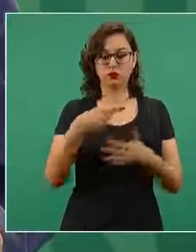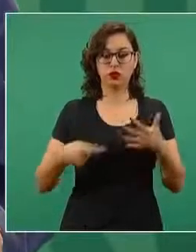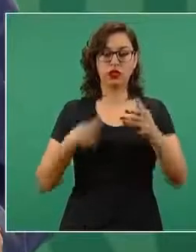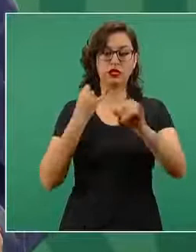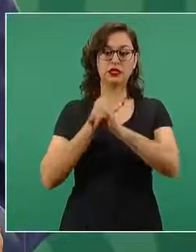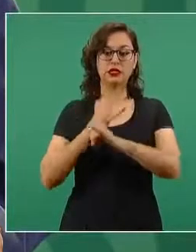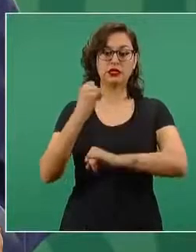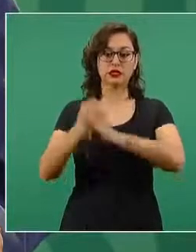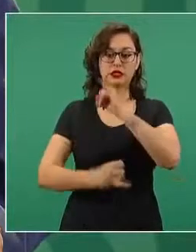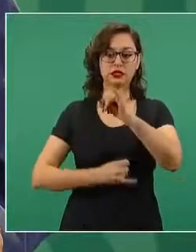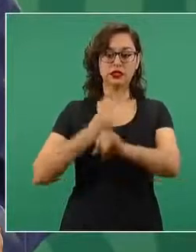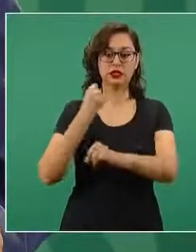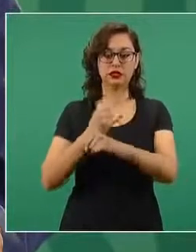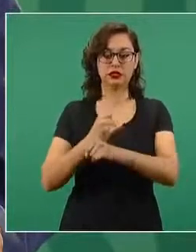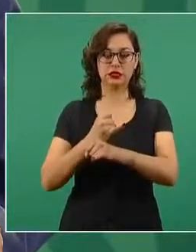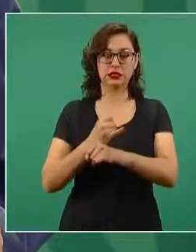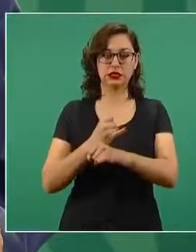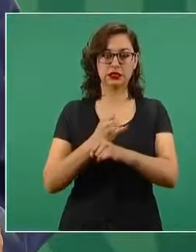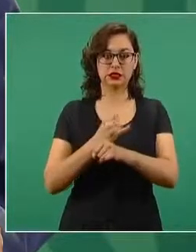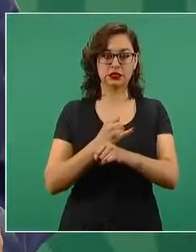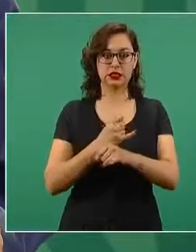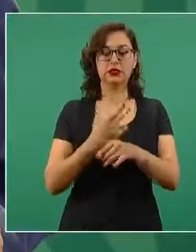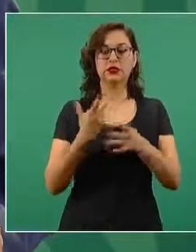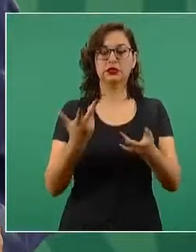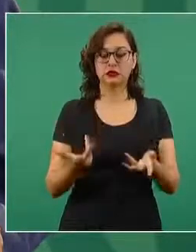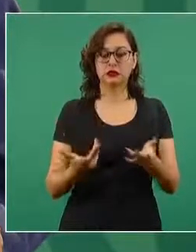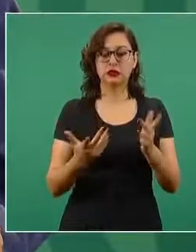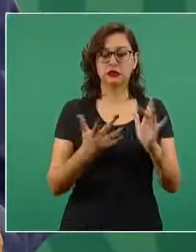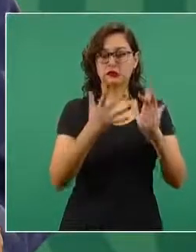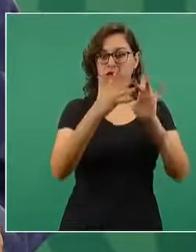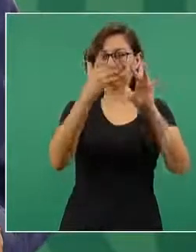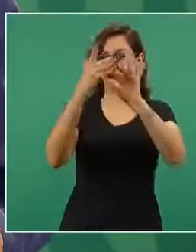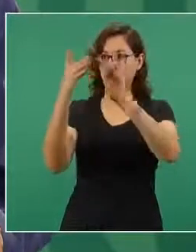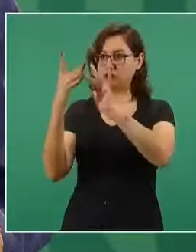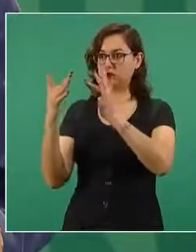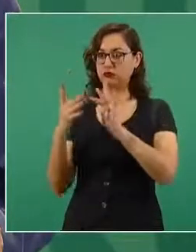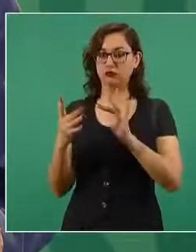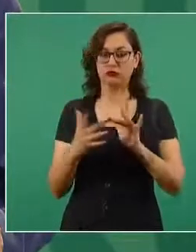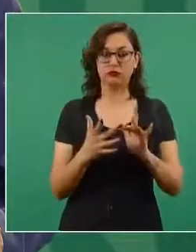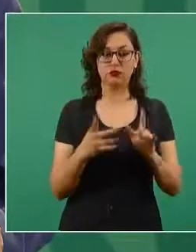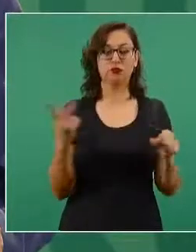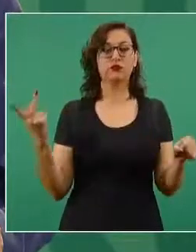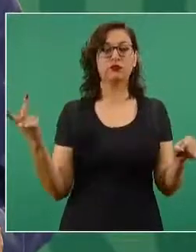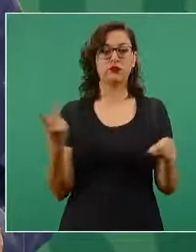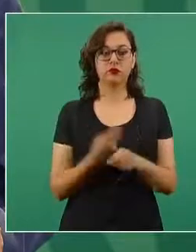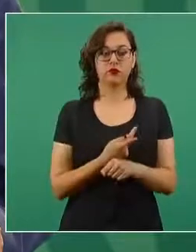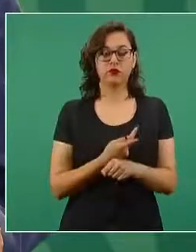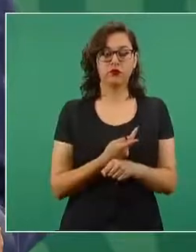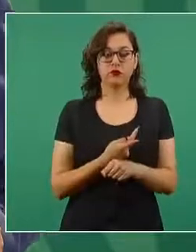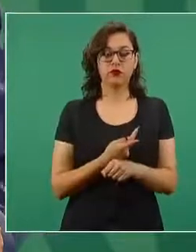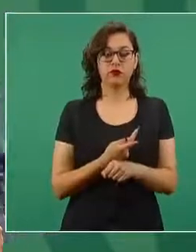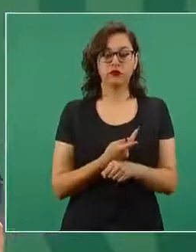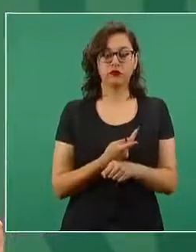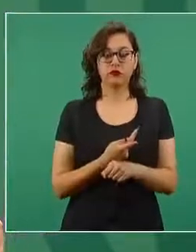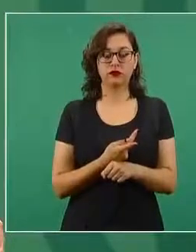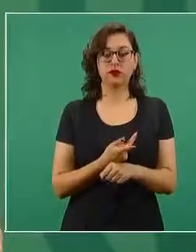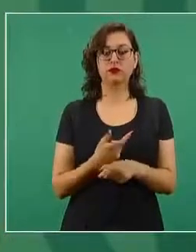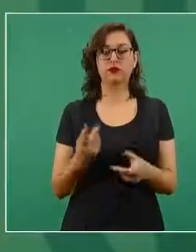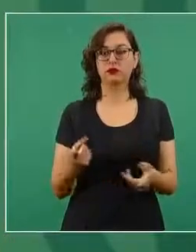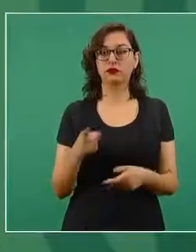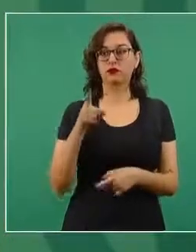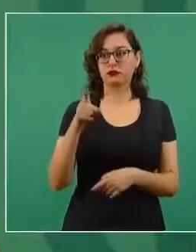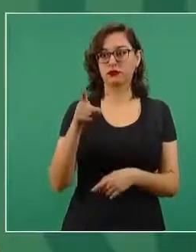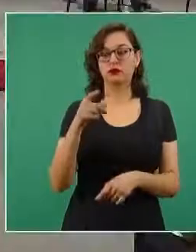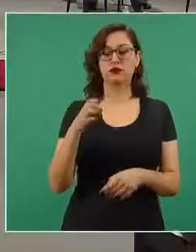internacionales, en este caso por una agencia, y recibían dinero de la Embajada